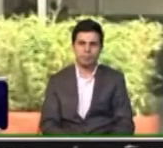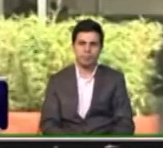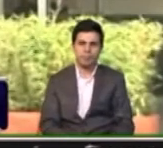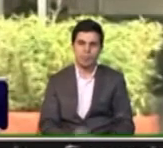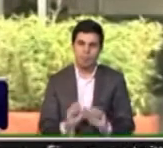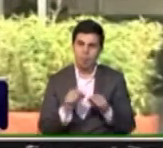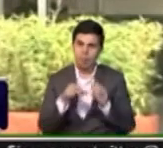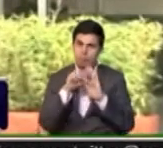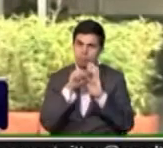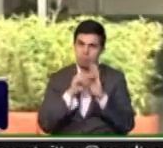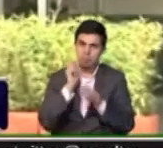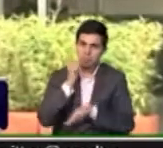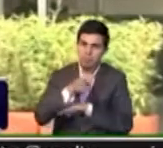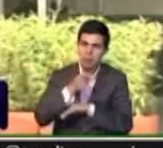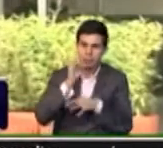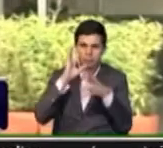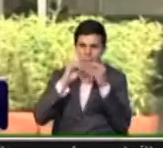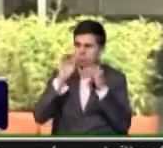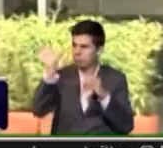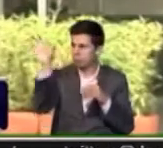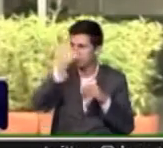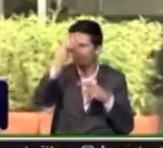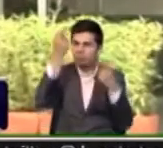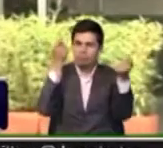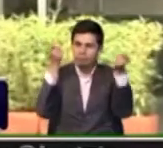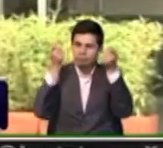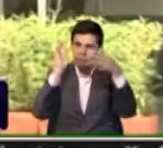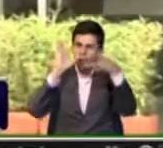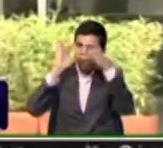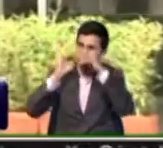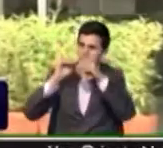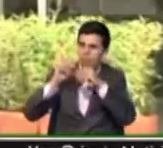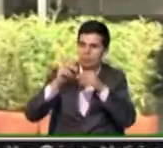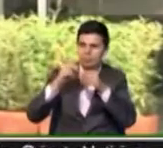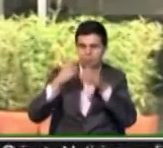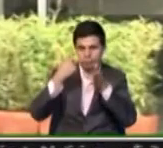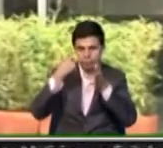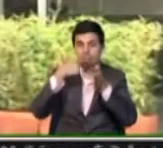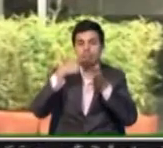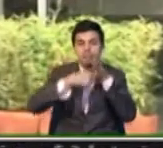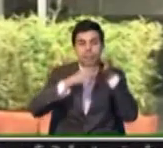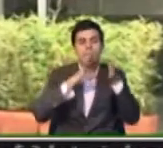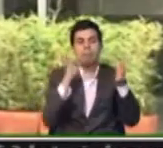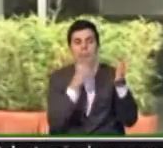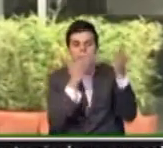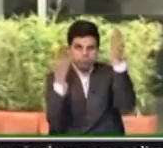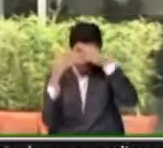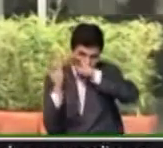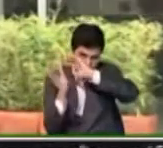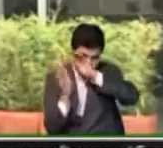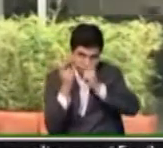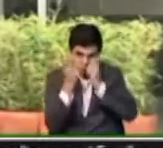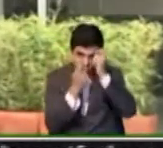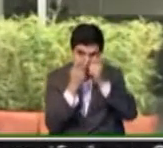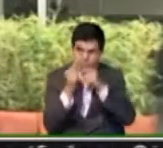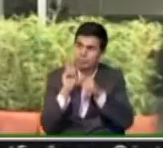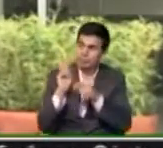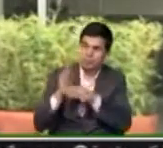y estrategias binacionales para seguir impidiendo el ingreso ilegal de mercancía proveniente desde el vecino país.